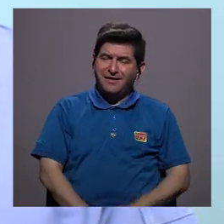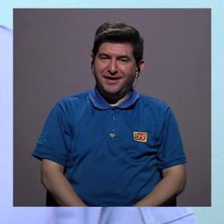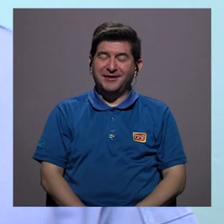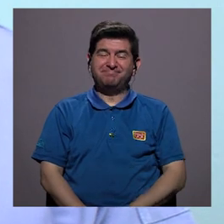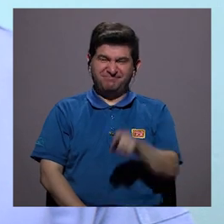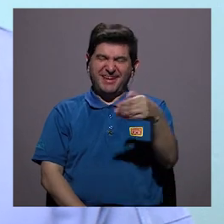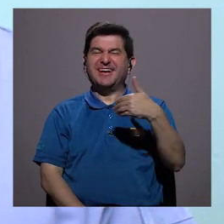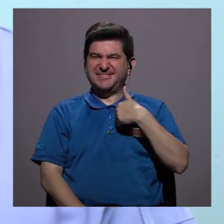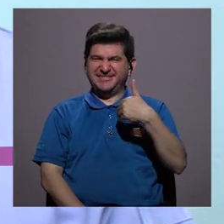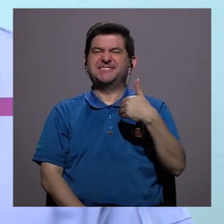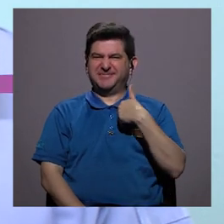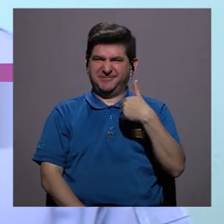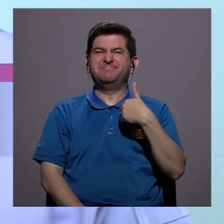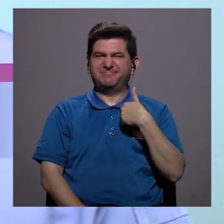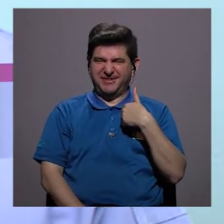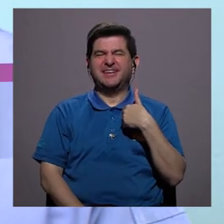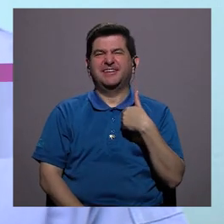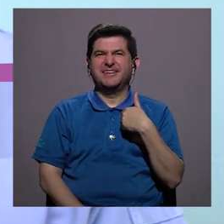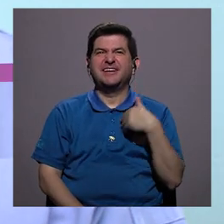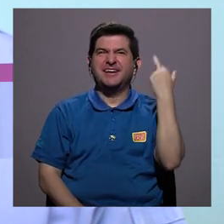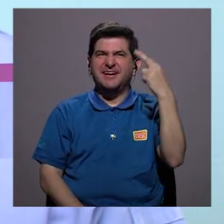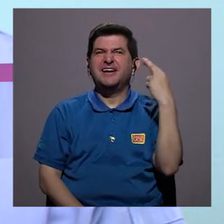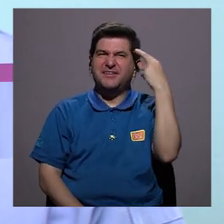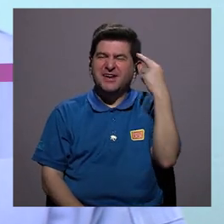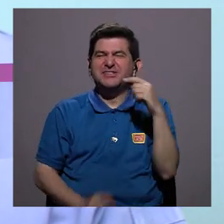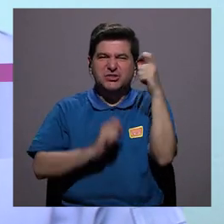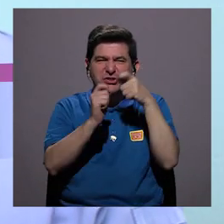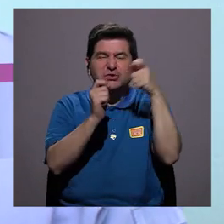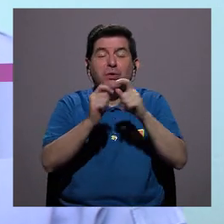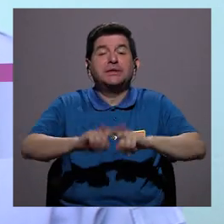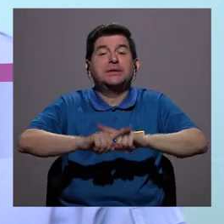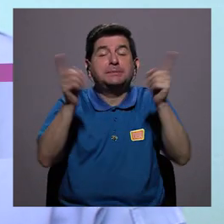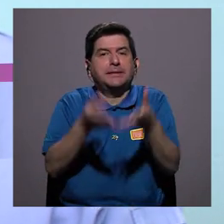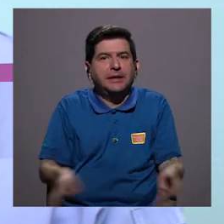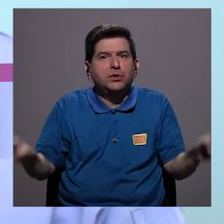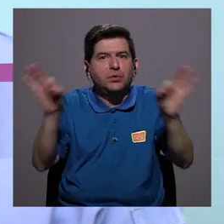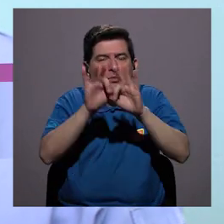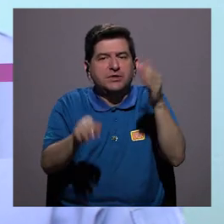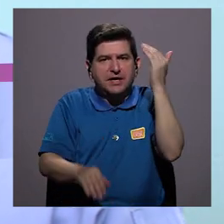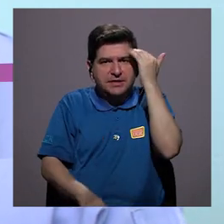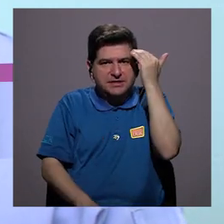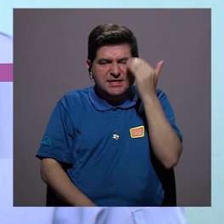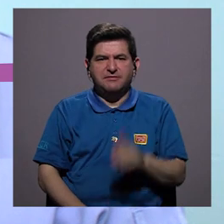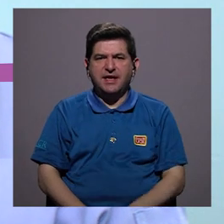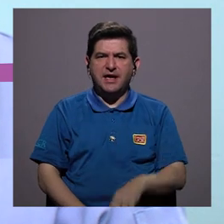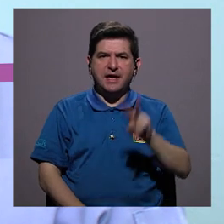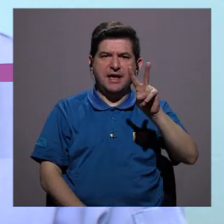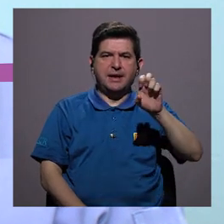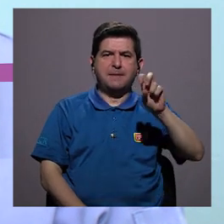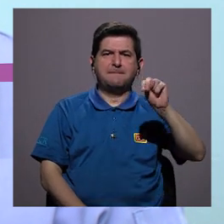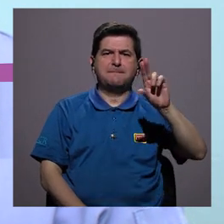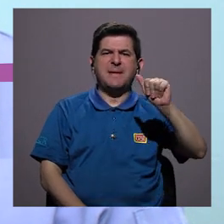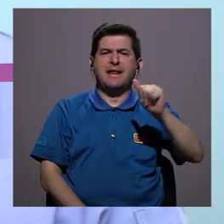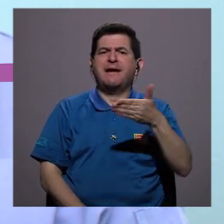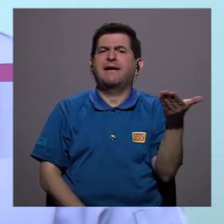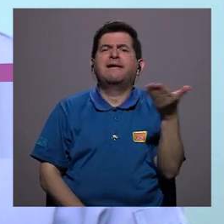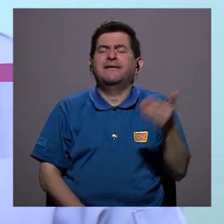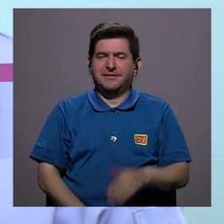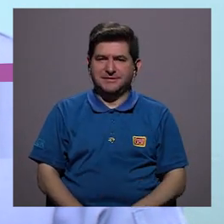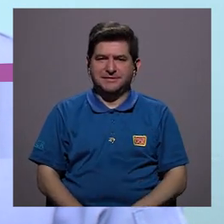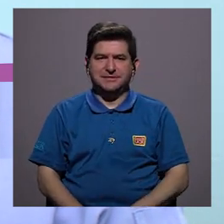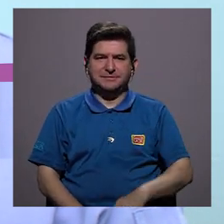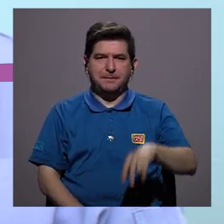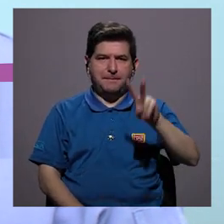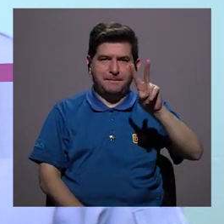qué? Eso tiene, digamos, causas muy específicas, pero lo importante es saber qué es una vena. Una